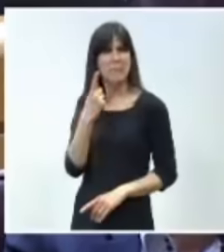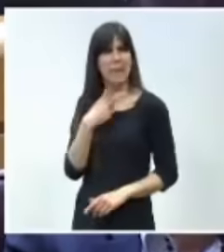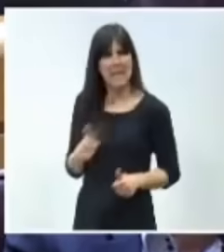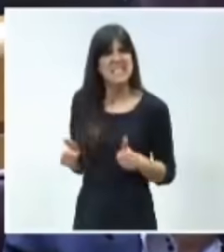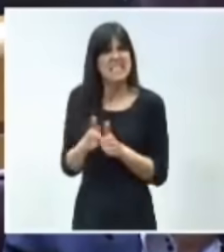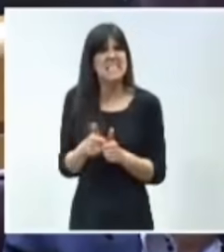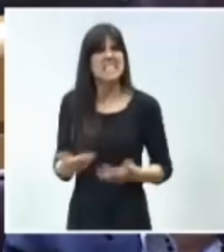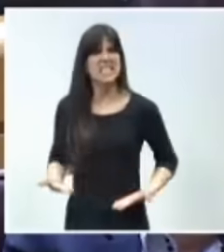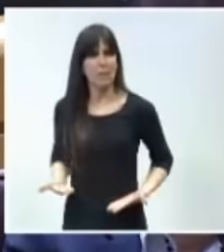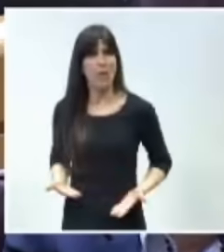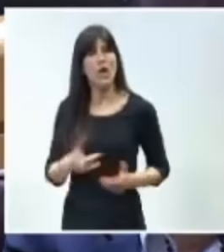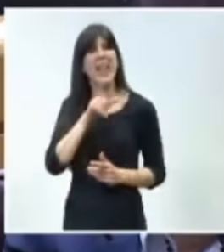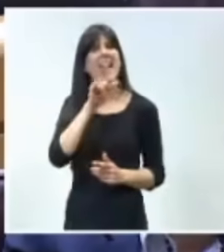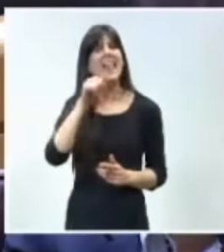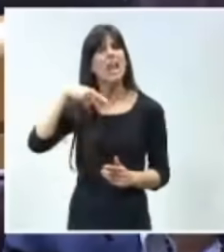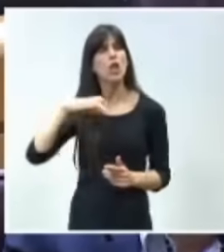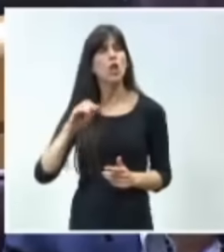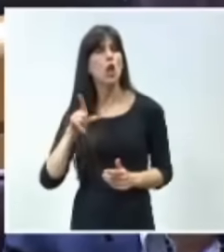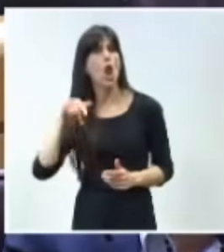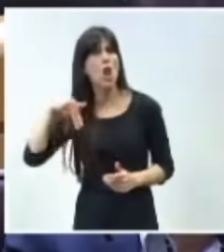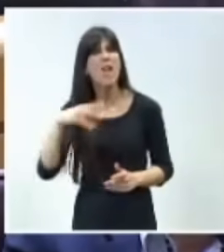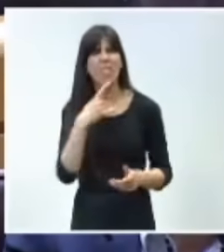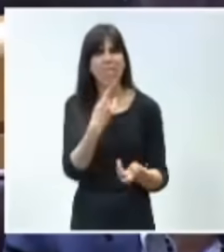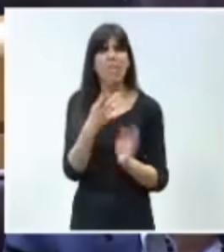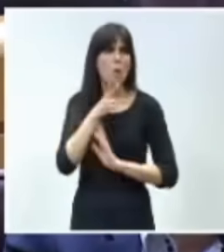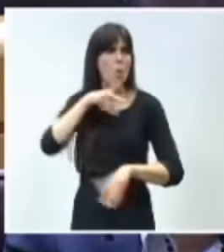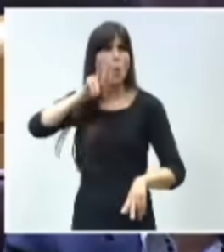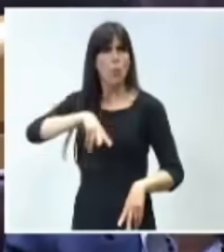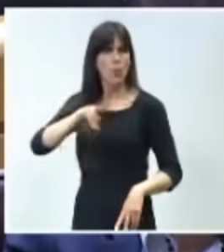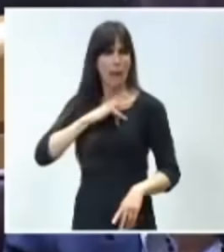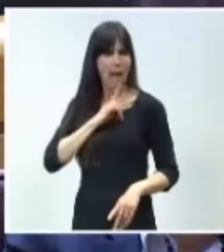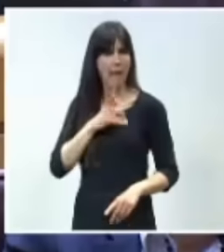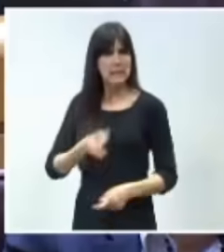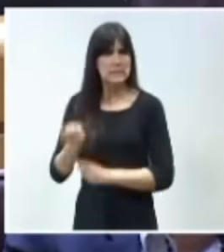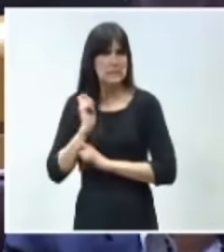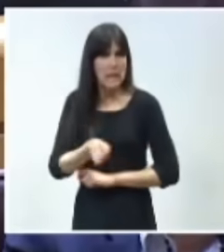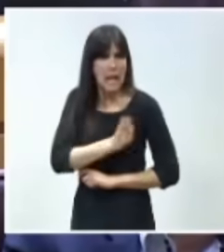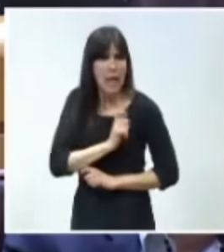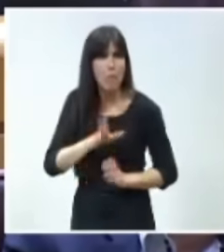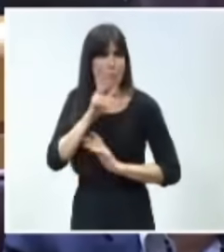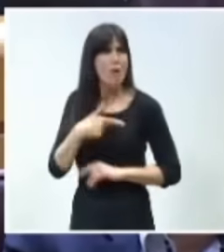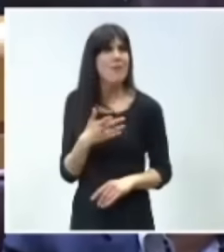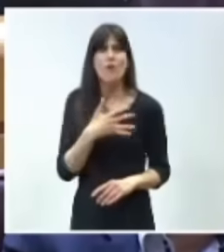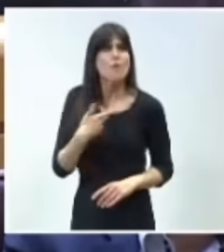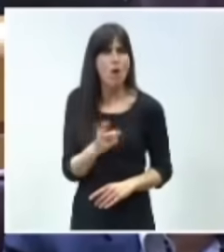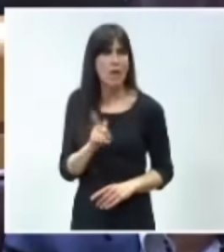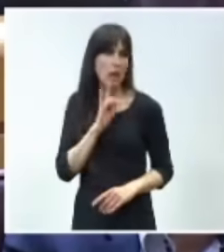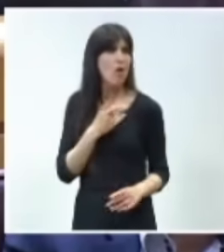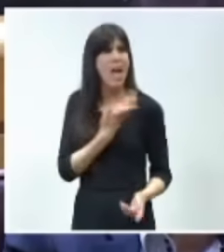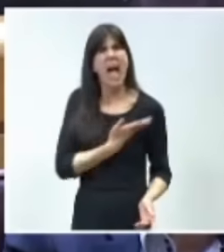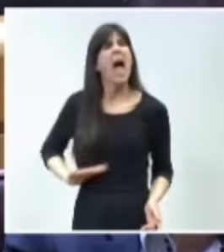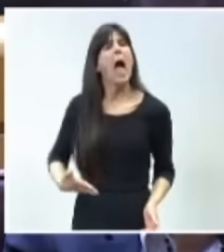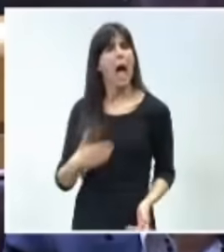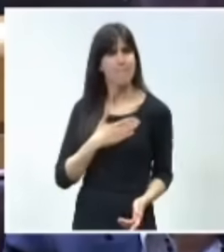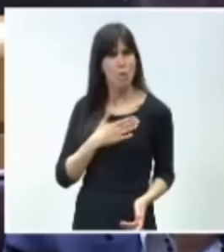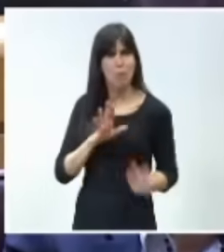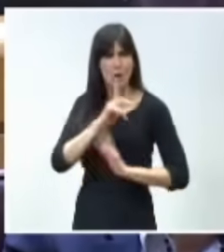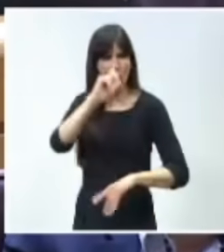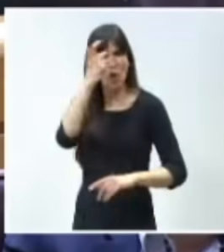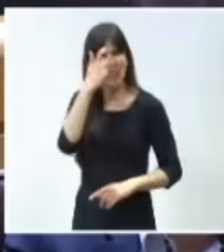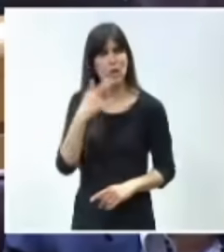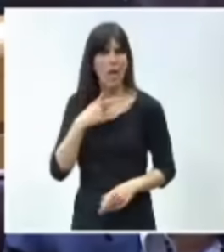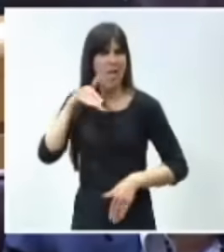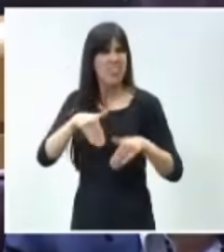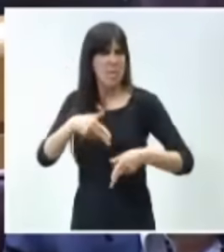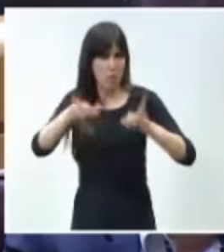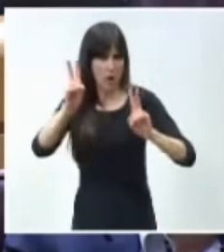me quedo con Lincoln cuando decía aquello de nunca seré esclavo porque nunca querré ser amo. Es mi concepto de la democracia, el